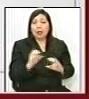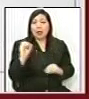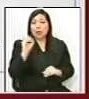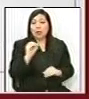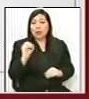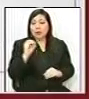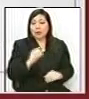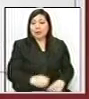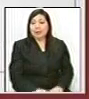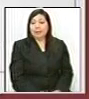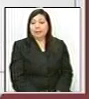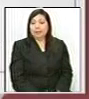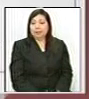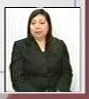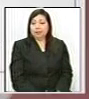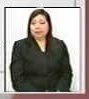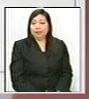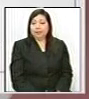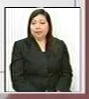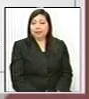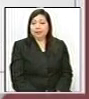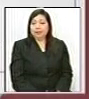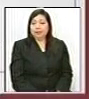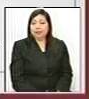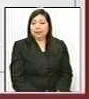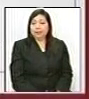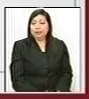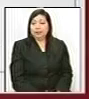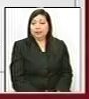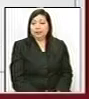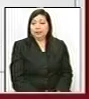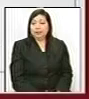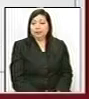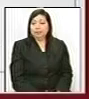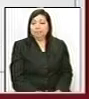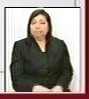2018. Indicábamos entonces que a partir de las 9 de la mañana hay una exposición de...